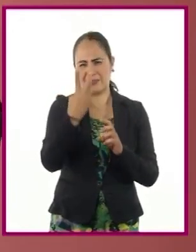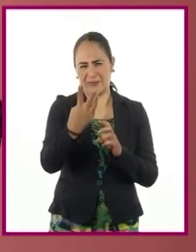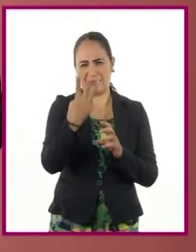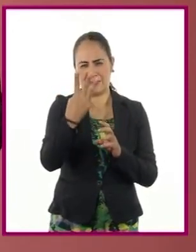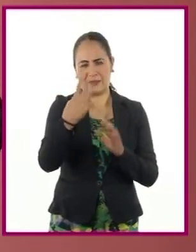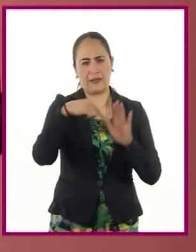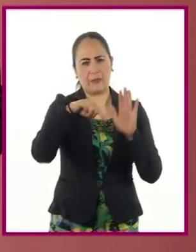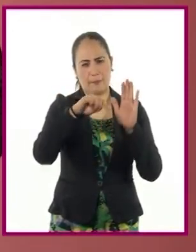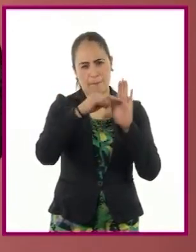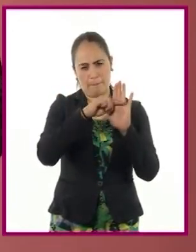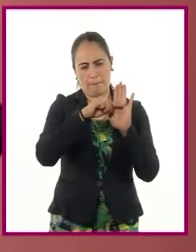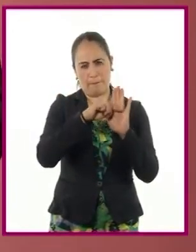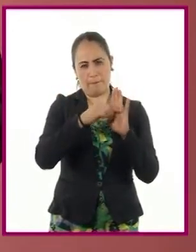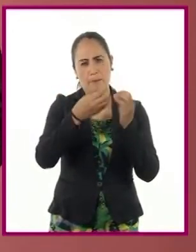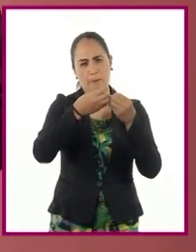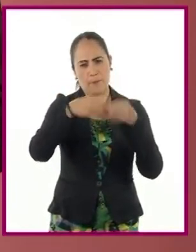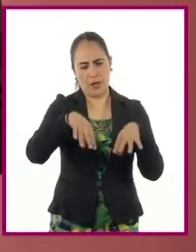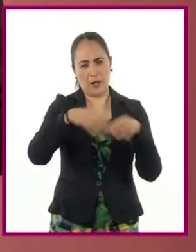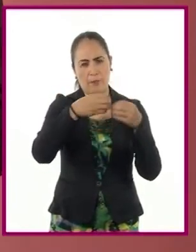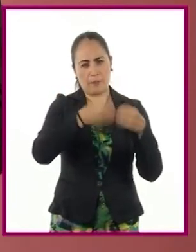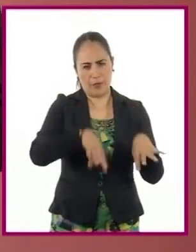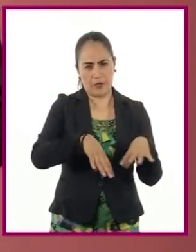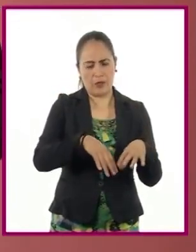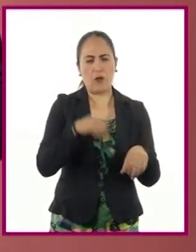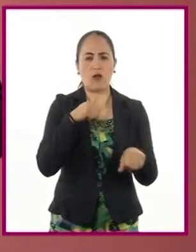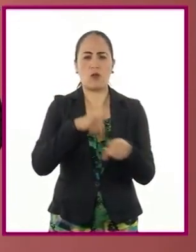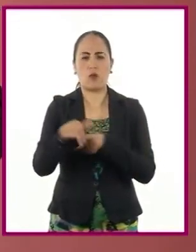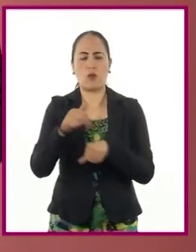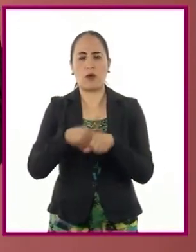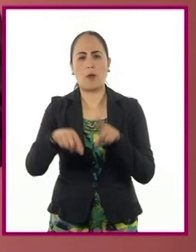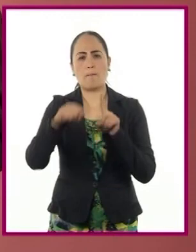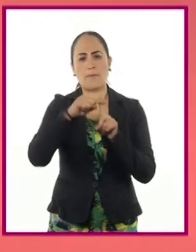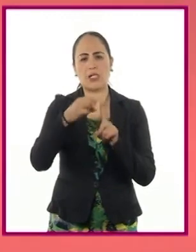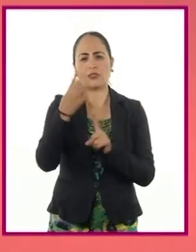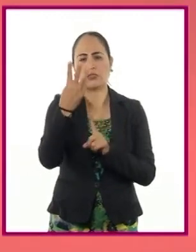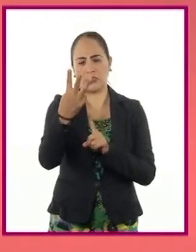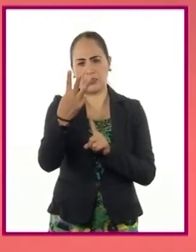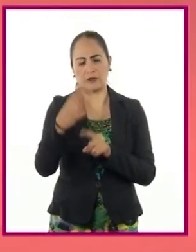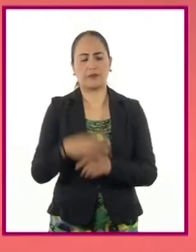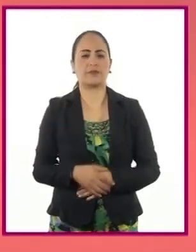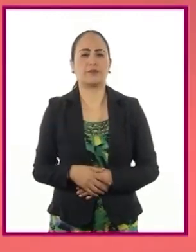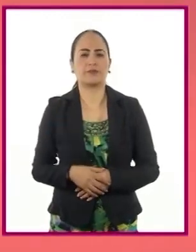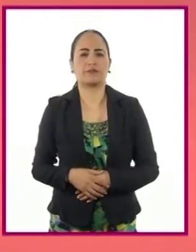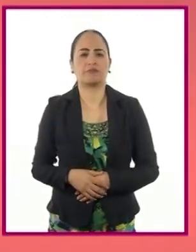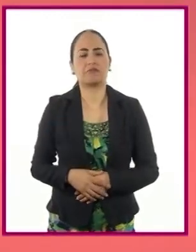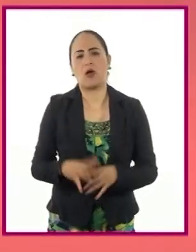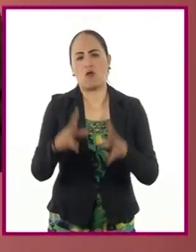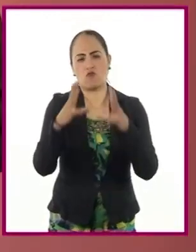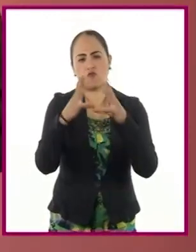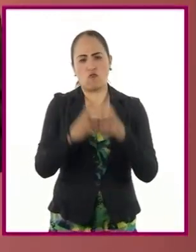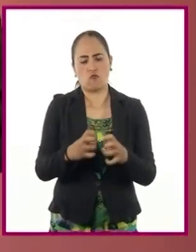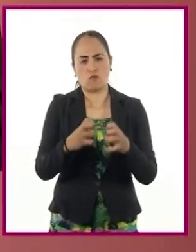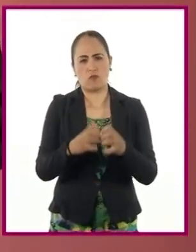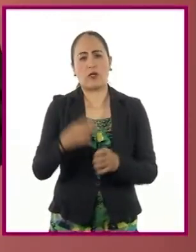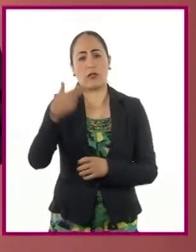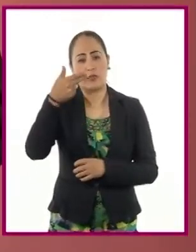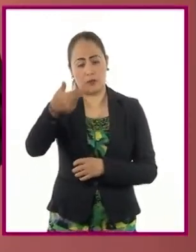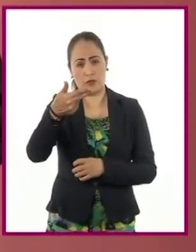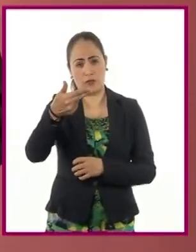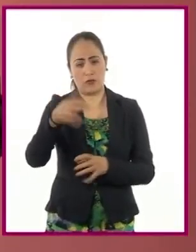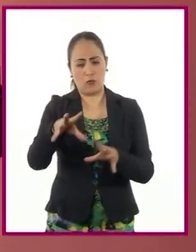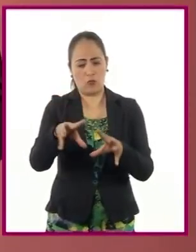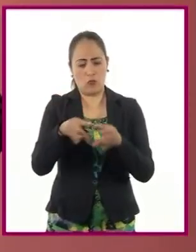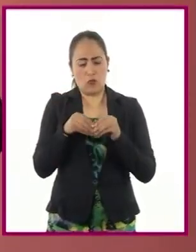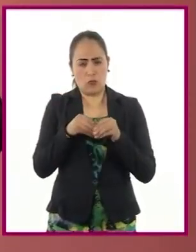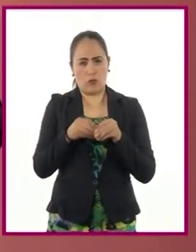cada átomo y queda con un número de oxidación de +3. Por lo tanto, se oxida. El hidrógeno gana